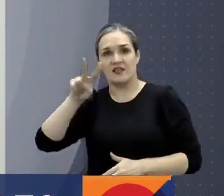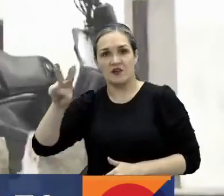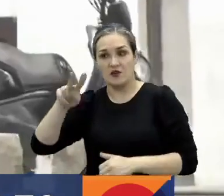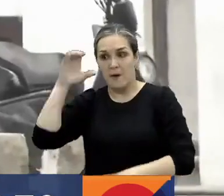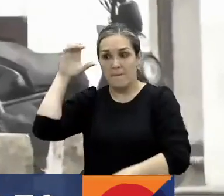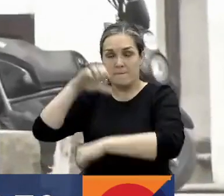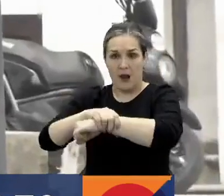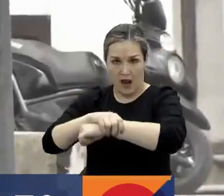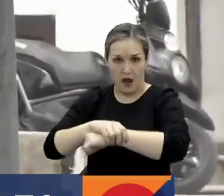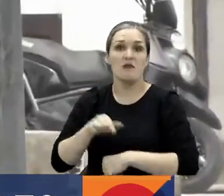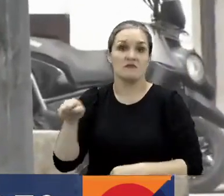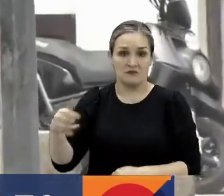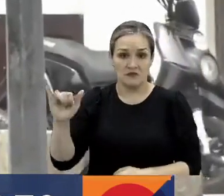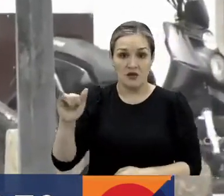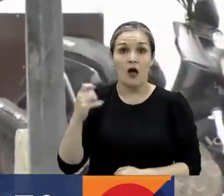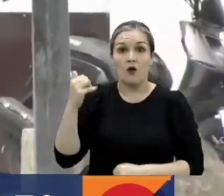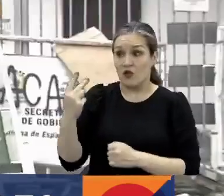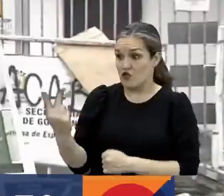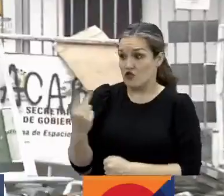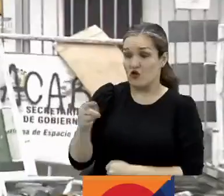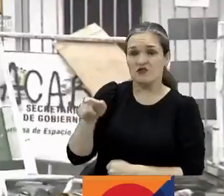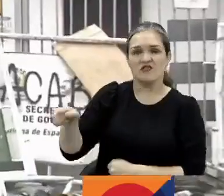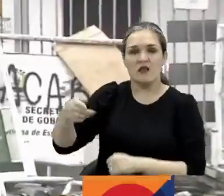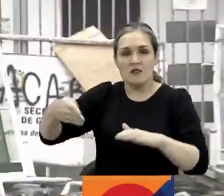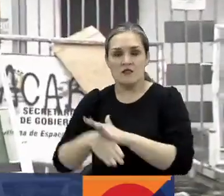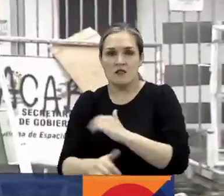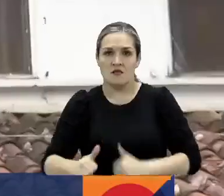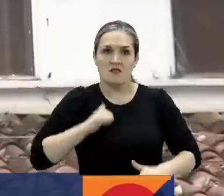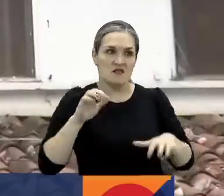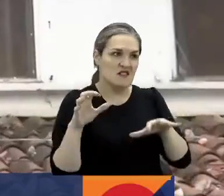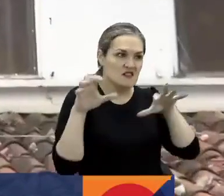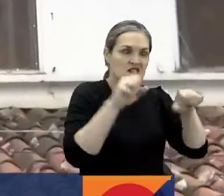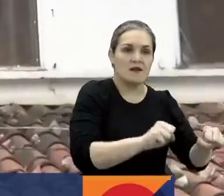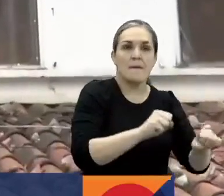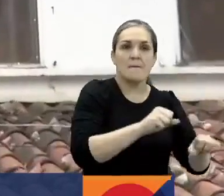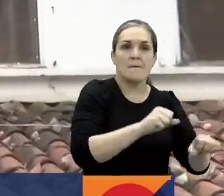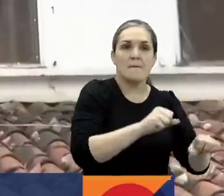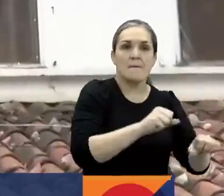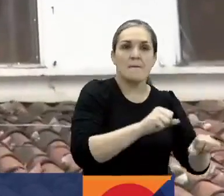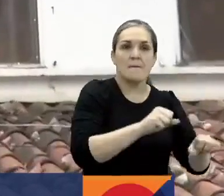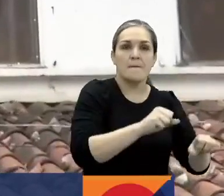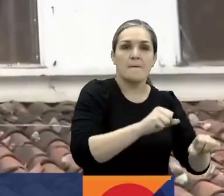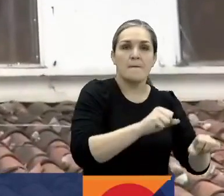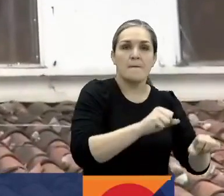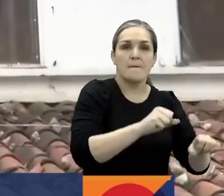2022. Los procesados son investigados por la invasión de inmuebles privados en zona rural de Popayán.